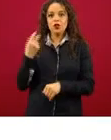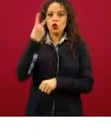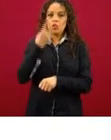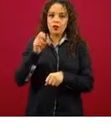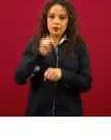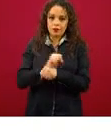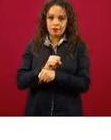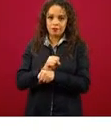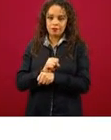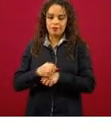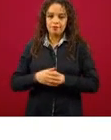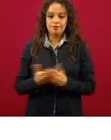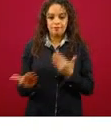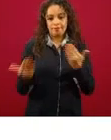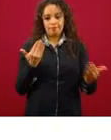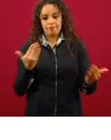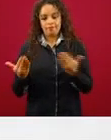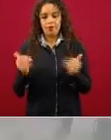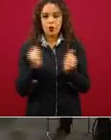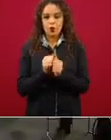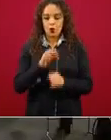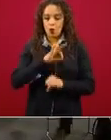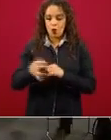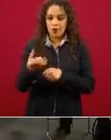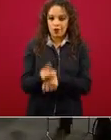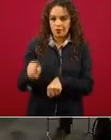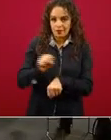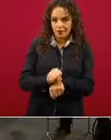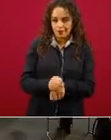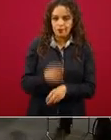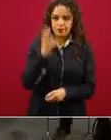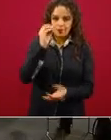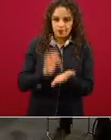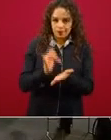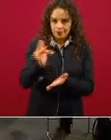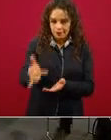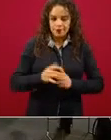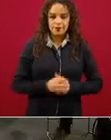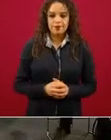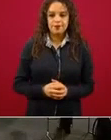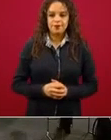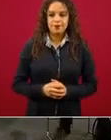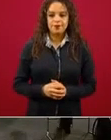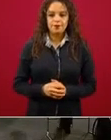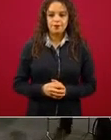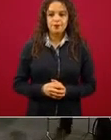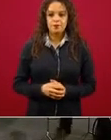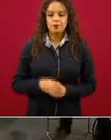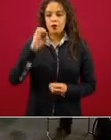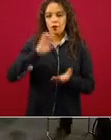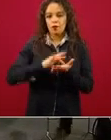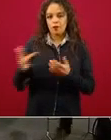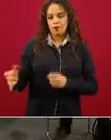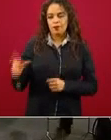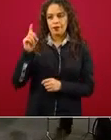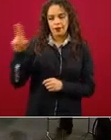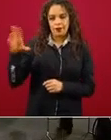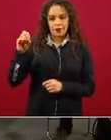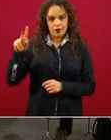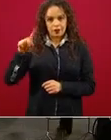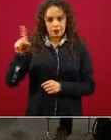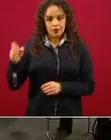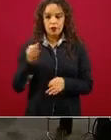semana. Muchas gracias. Gracias, doctor. Gracias, doctor Ricardo Cortés. Vamos a abrir a preguntas